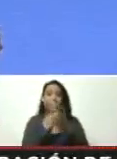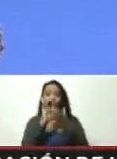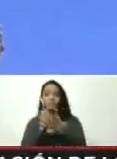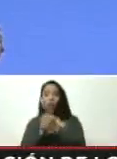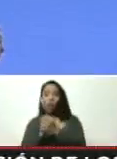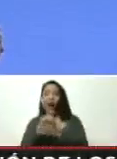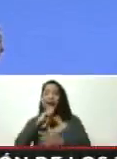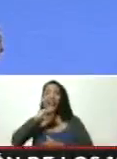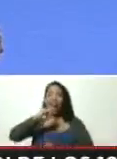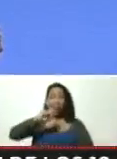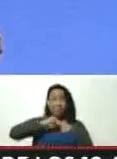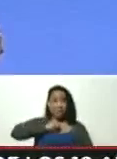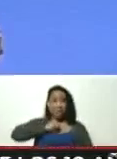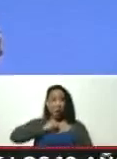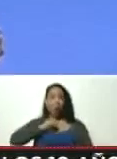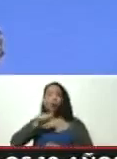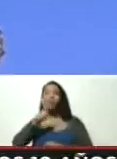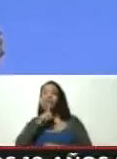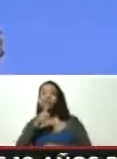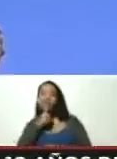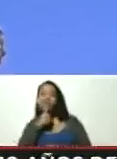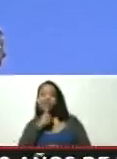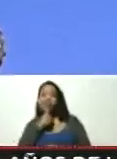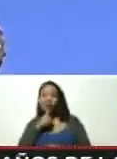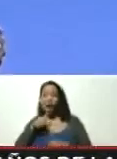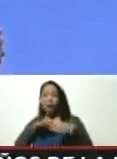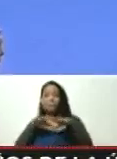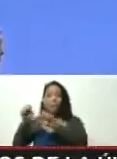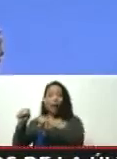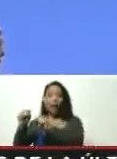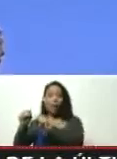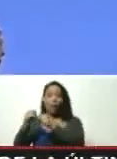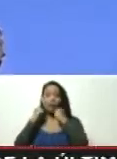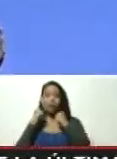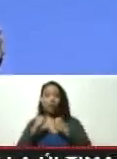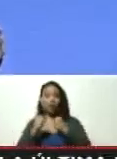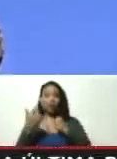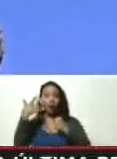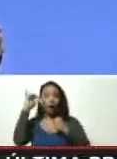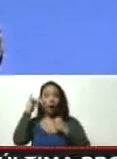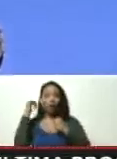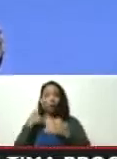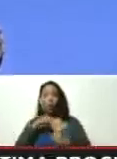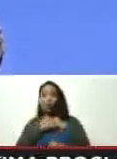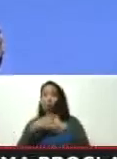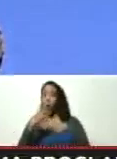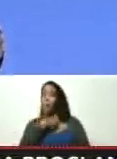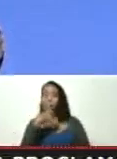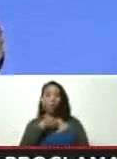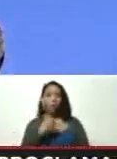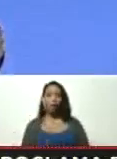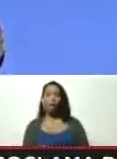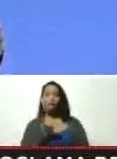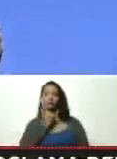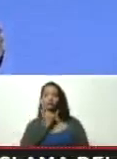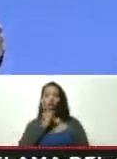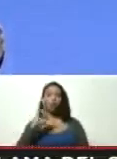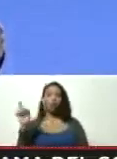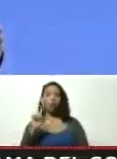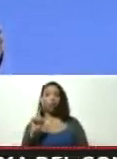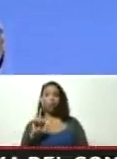más poderoso que haya existido y el sistema más perverso y opresor que pueda concebirse. Nosotros no podemos fallar y tú tendrás